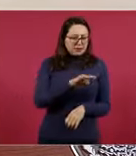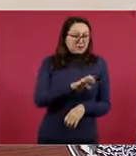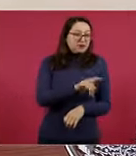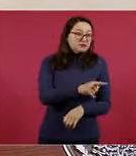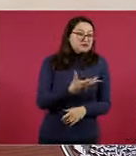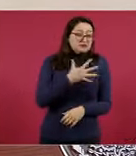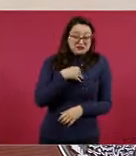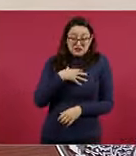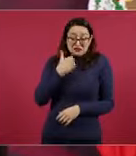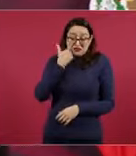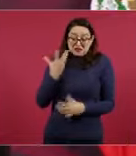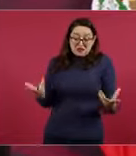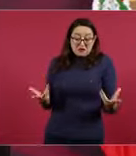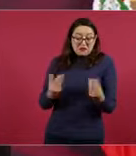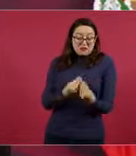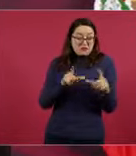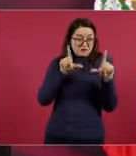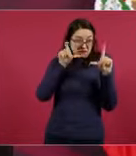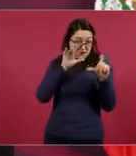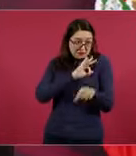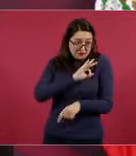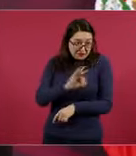Jesús quiere tomarse una foto contigo.